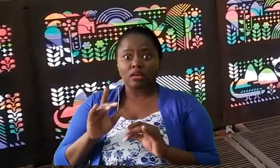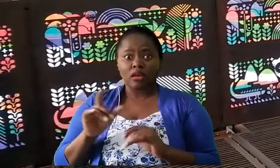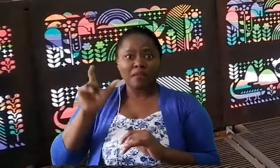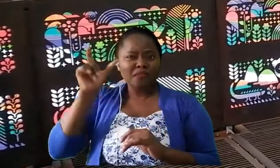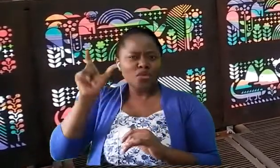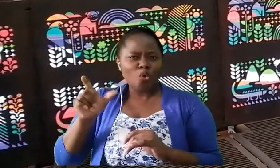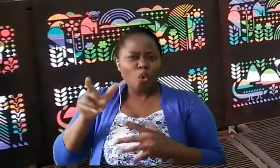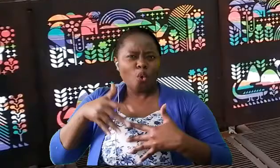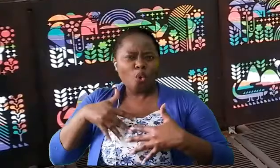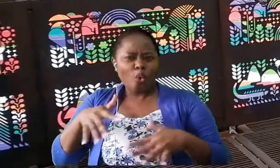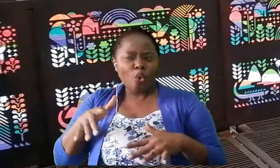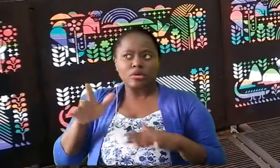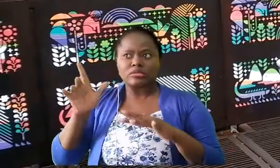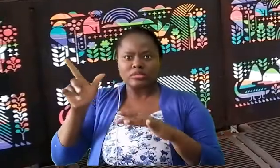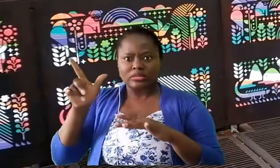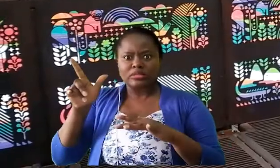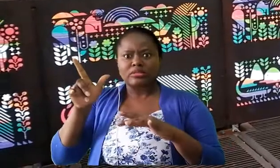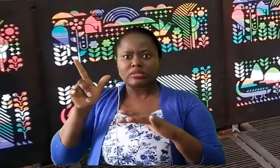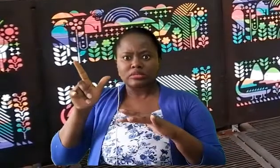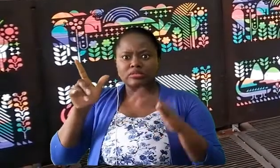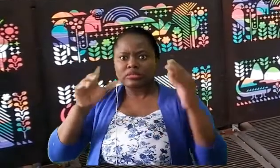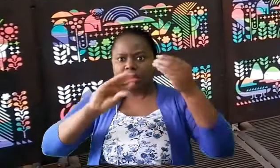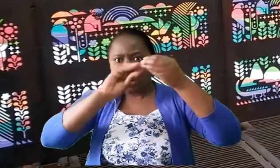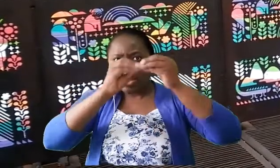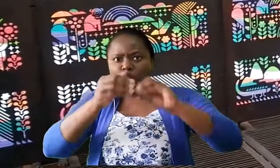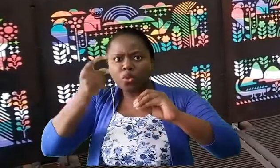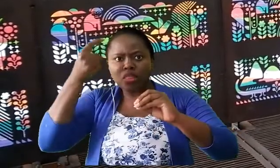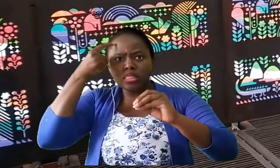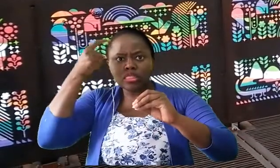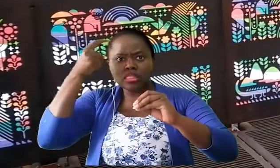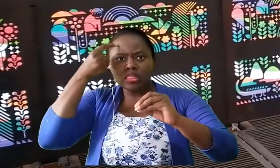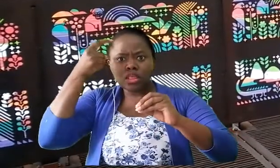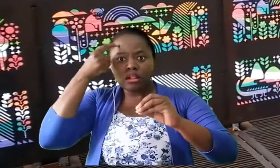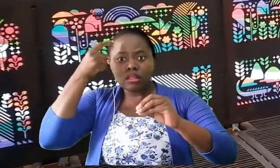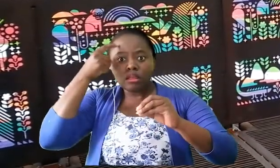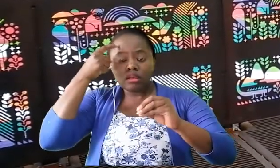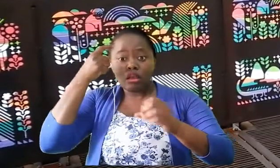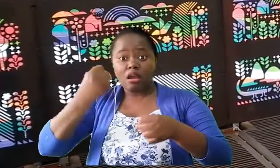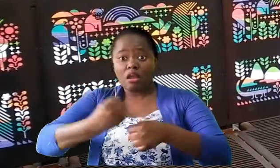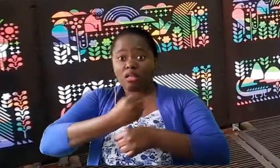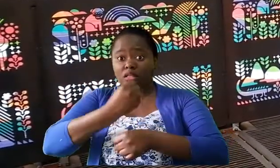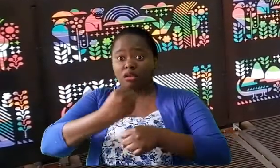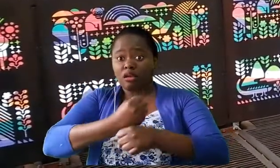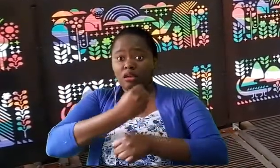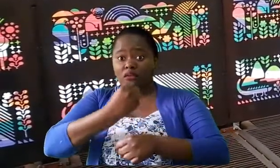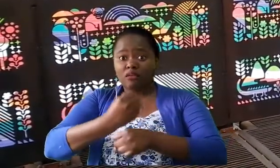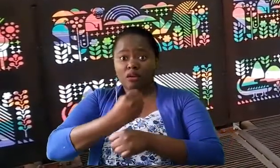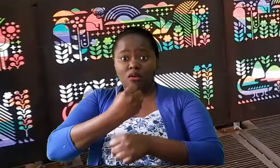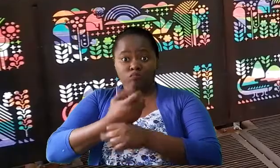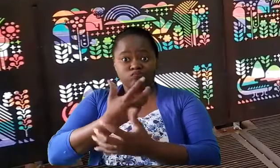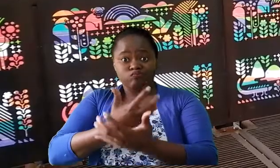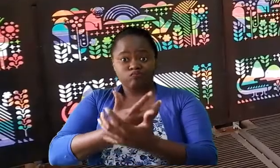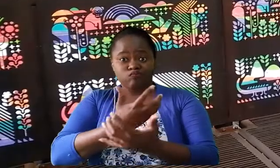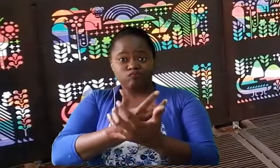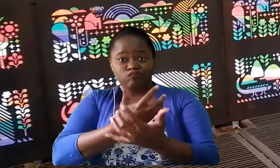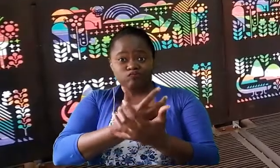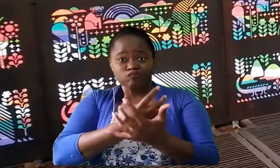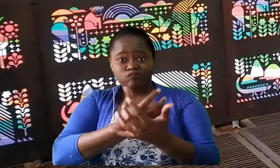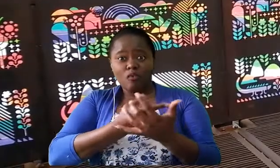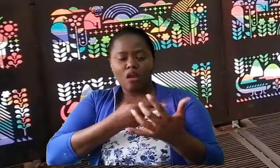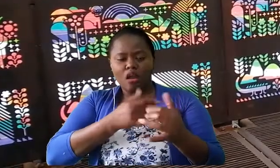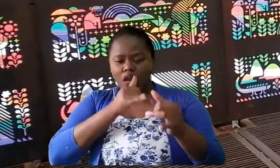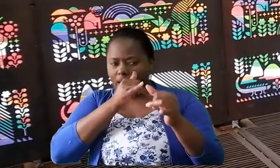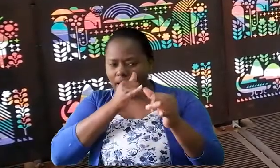creación. Y pues el trabajo de la ciencia en este caso es hacernos conscientes de